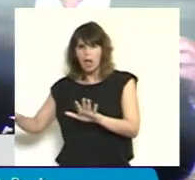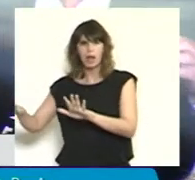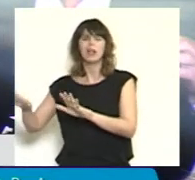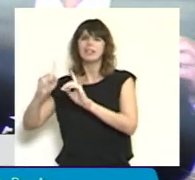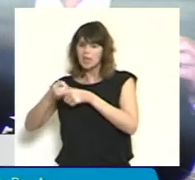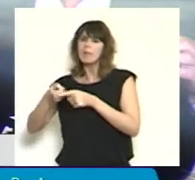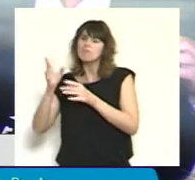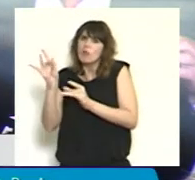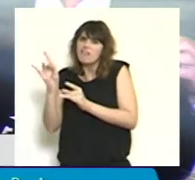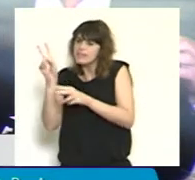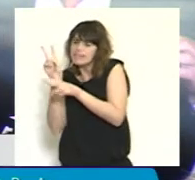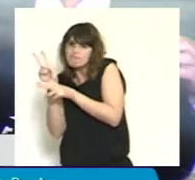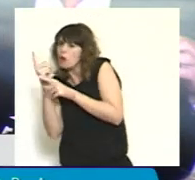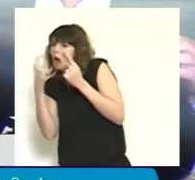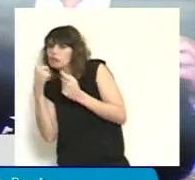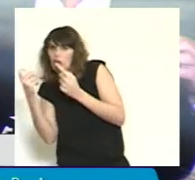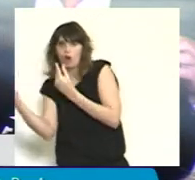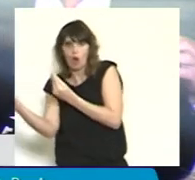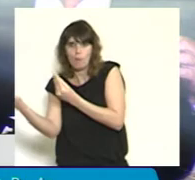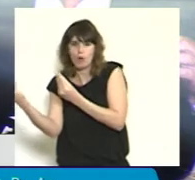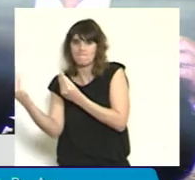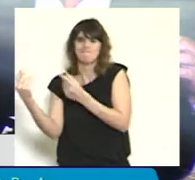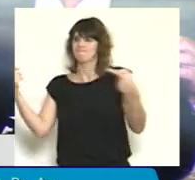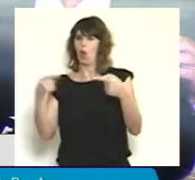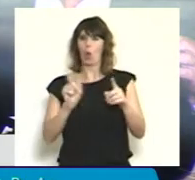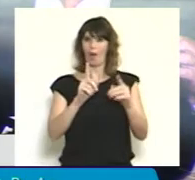control, incompatible con las funciones del registro y la